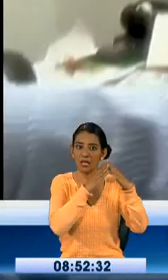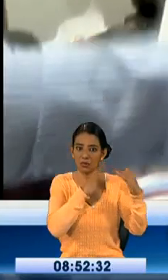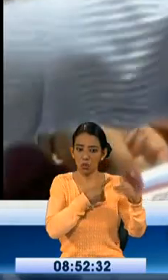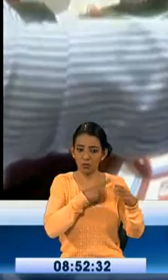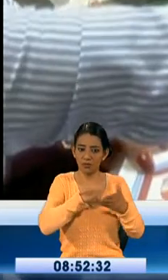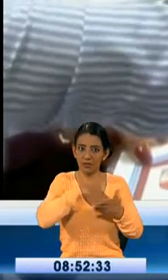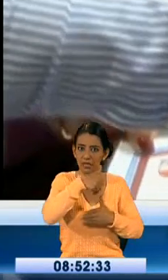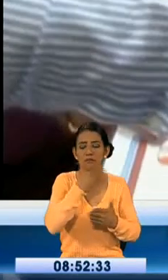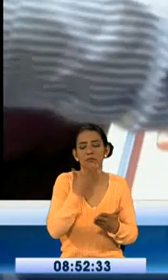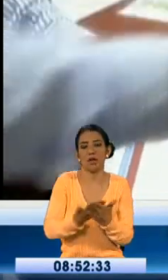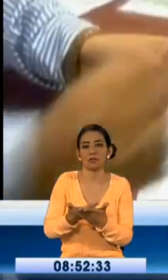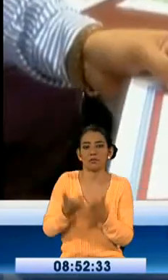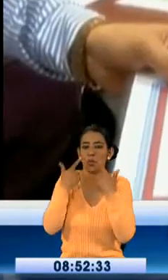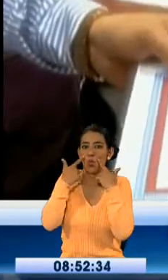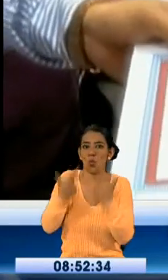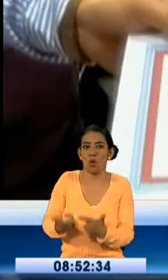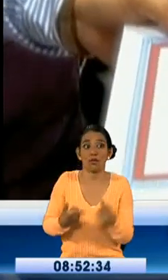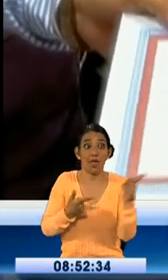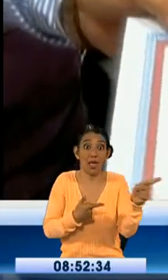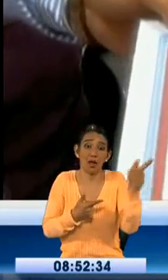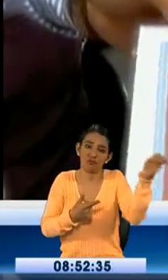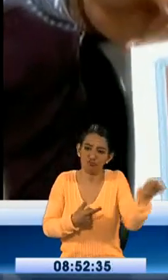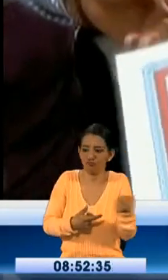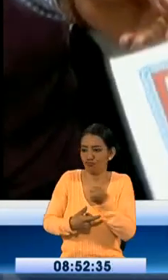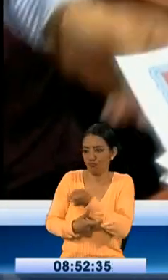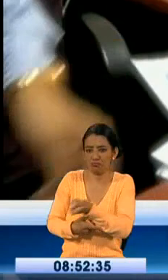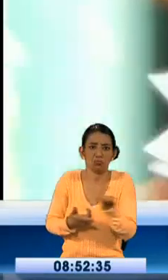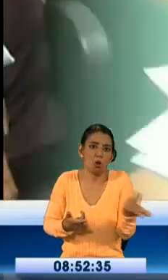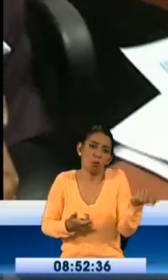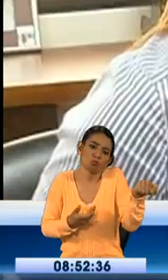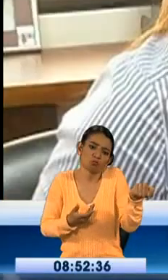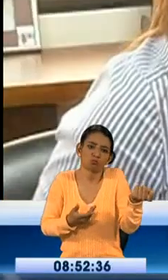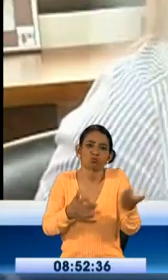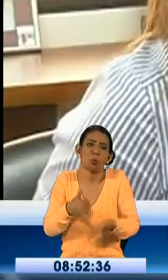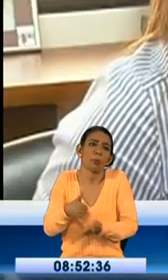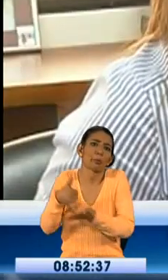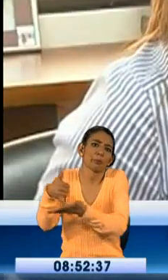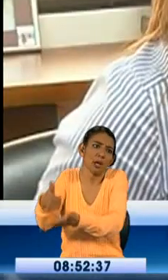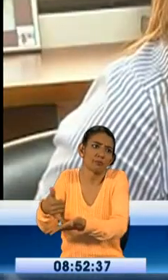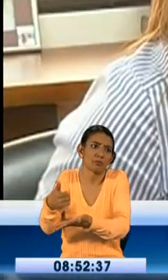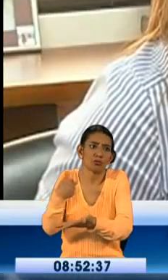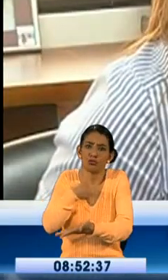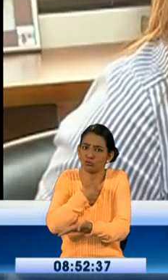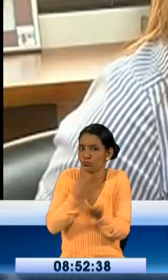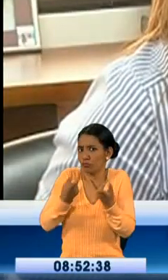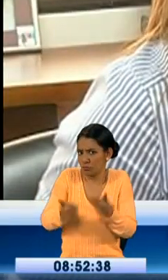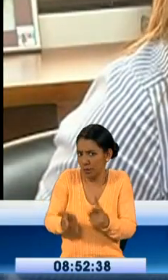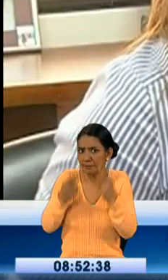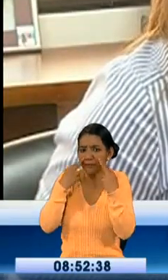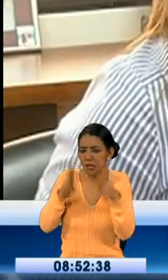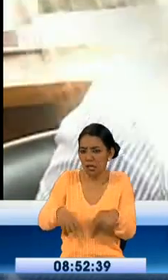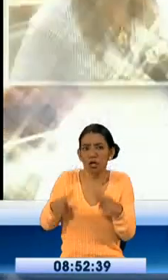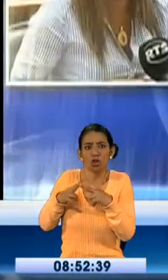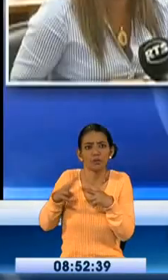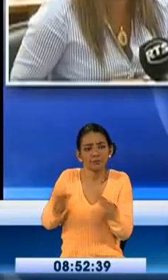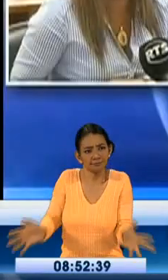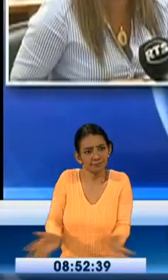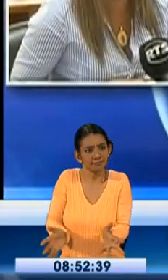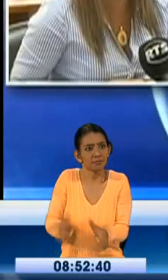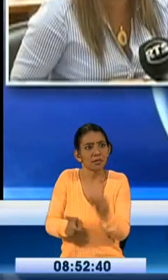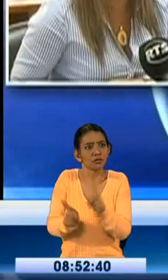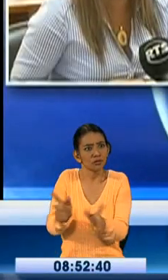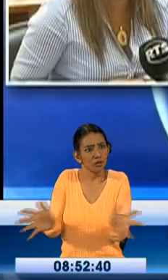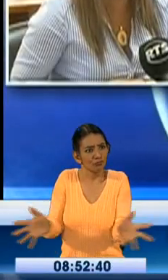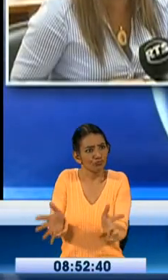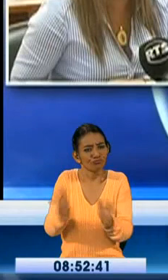el guardia, y entonces pues nosotros también tenemos que hacer nuestra parte, ¿no? Y incentivar al personal para